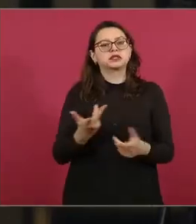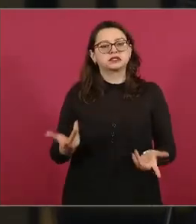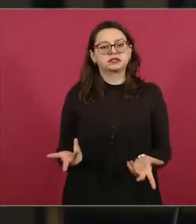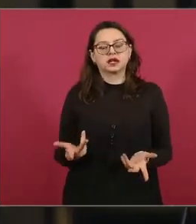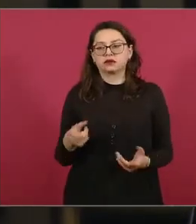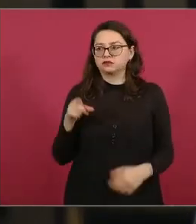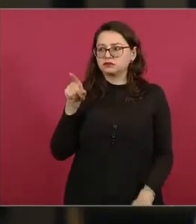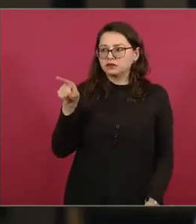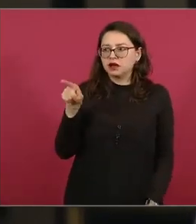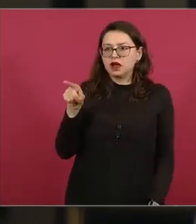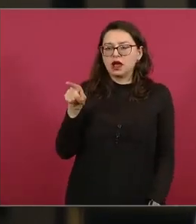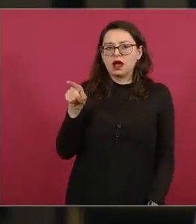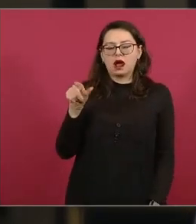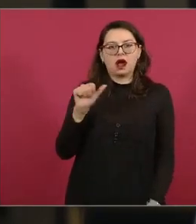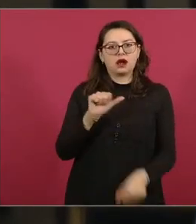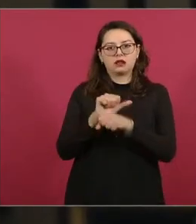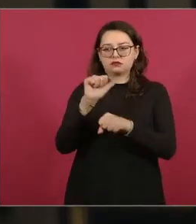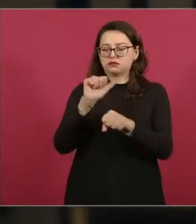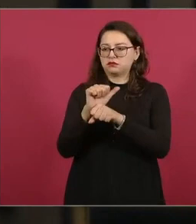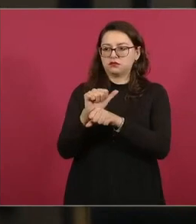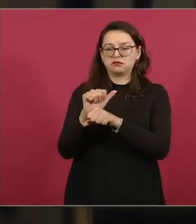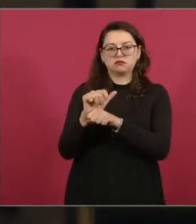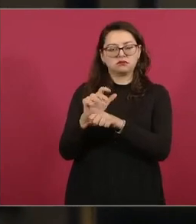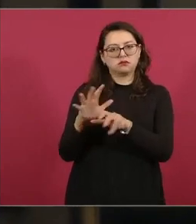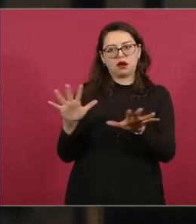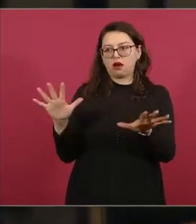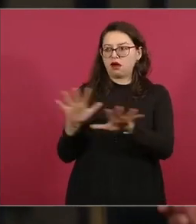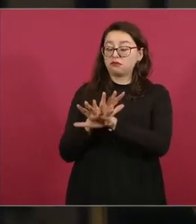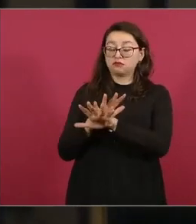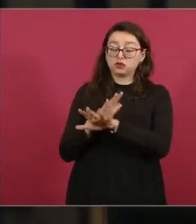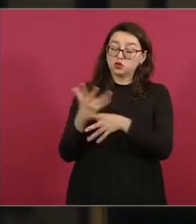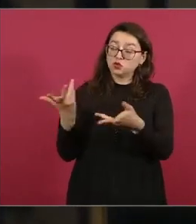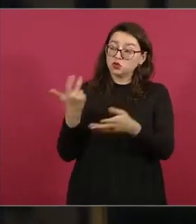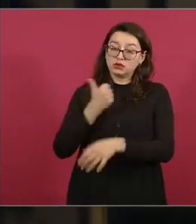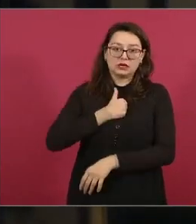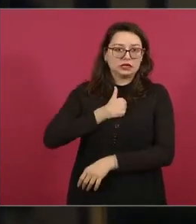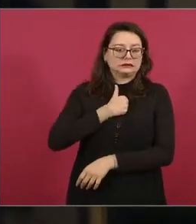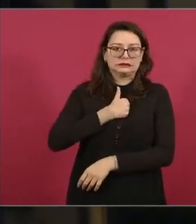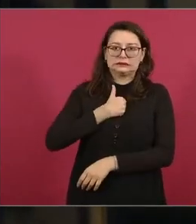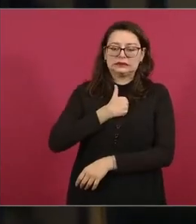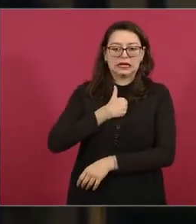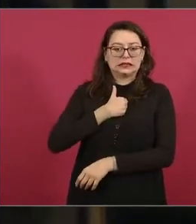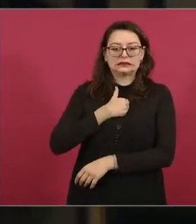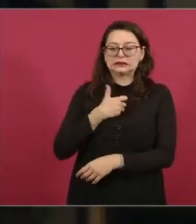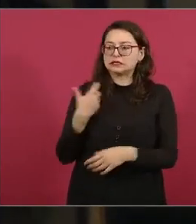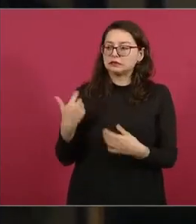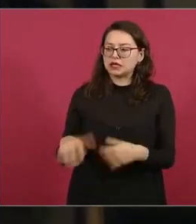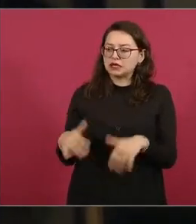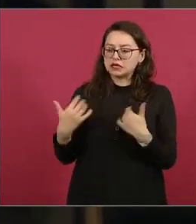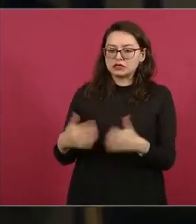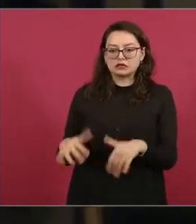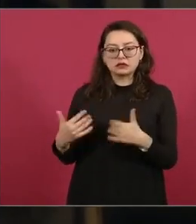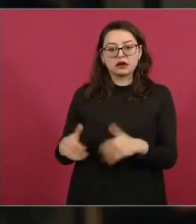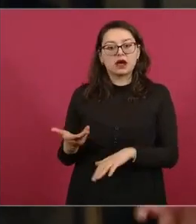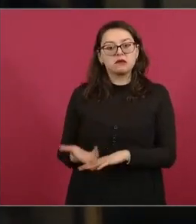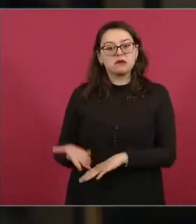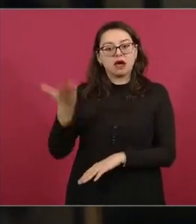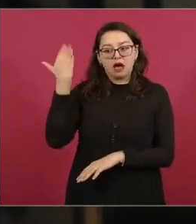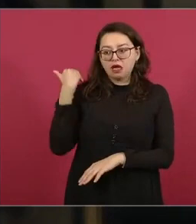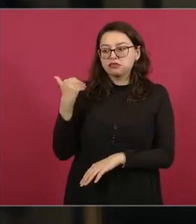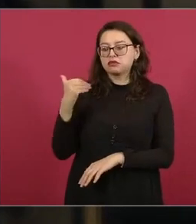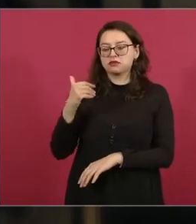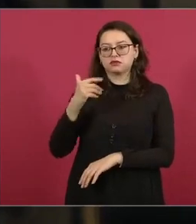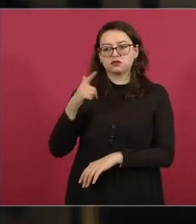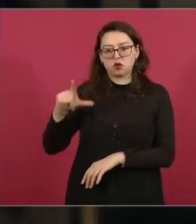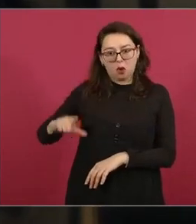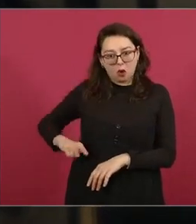radical que nuevamente vive este país latinoamericano, lamentablemente, cuando pues vienen de un gobierno